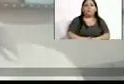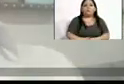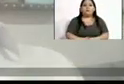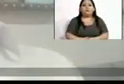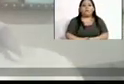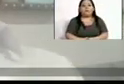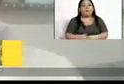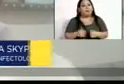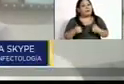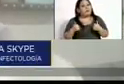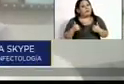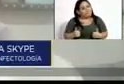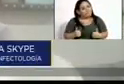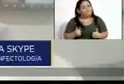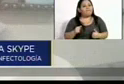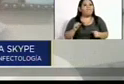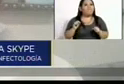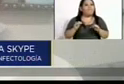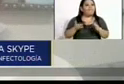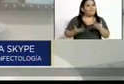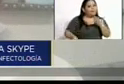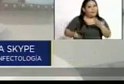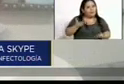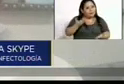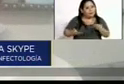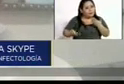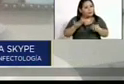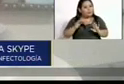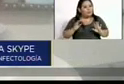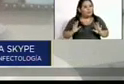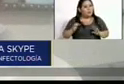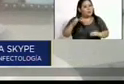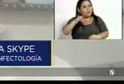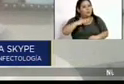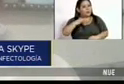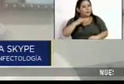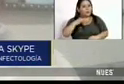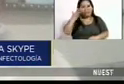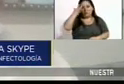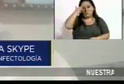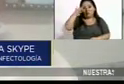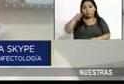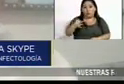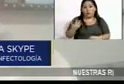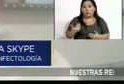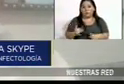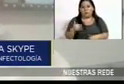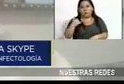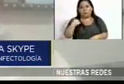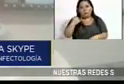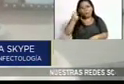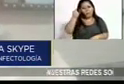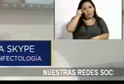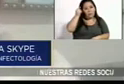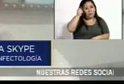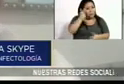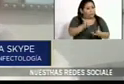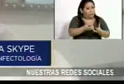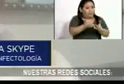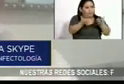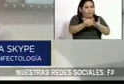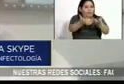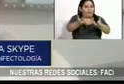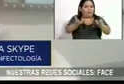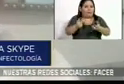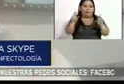Bueno, podría estar relacionado, pero no creo que si no ya tuviéramos en magnitudes enormes la